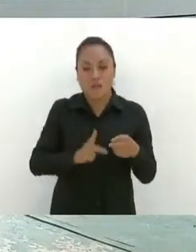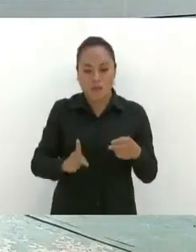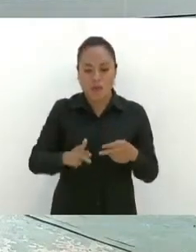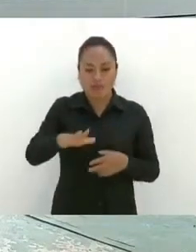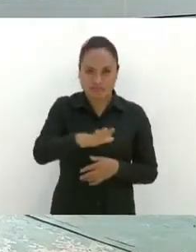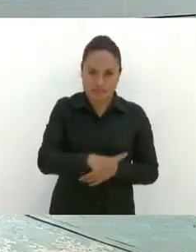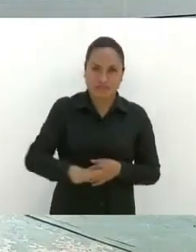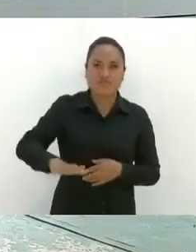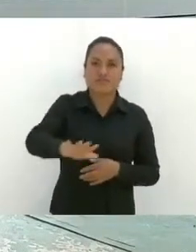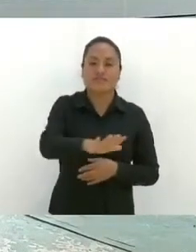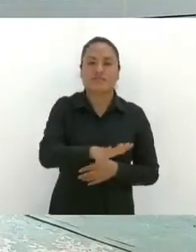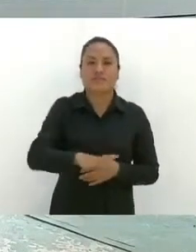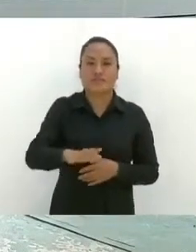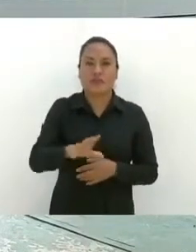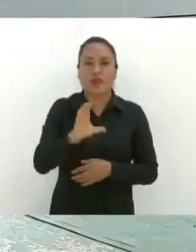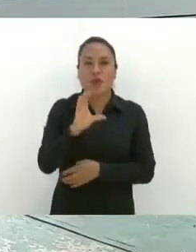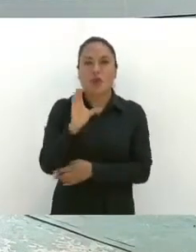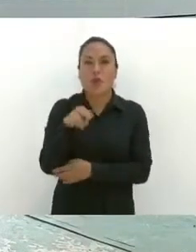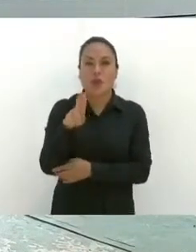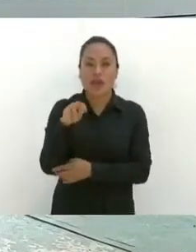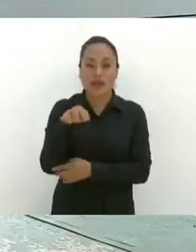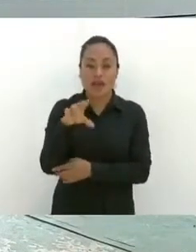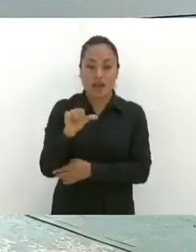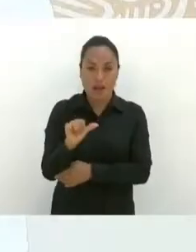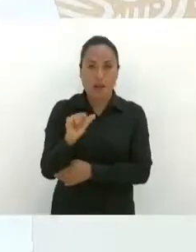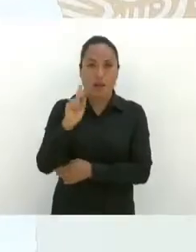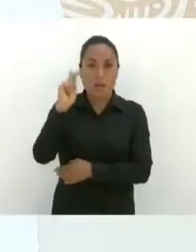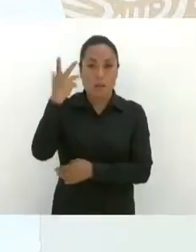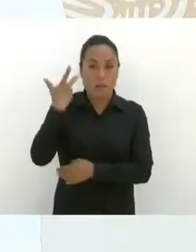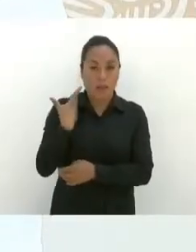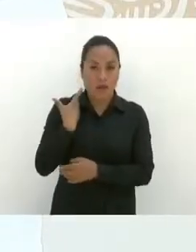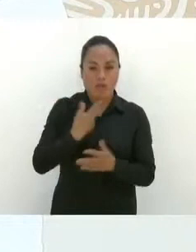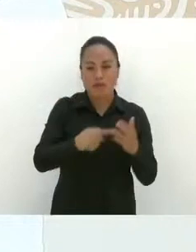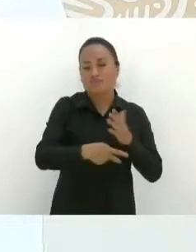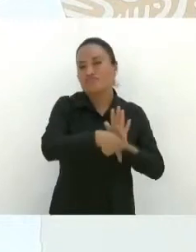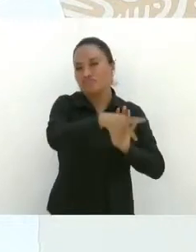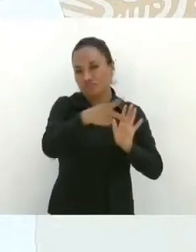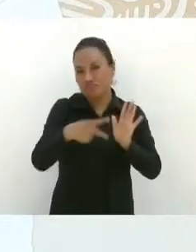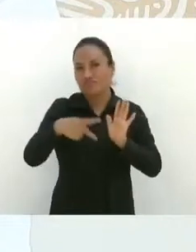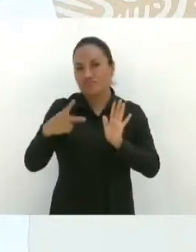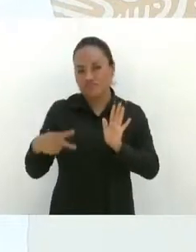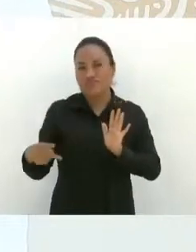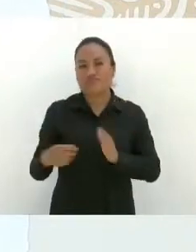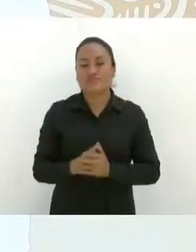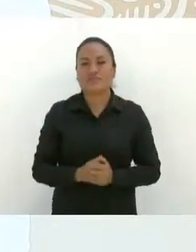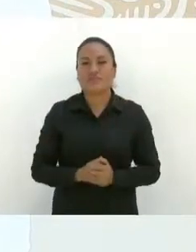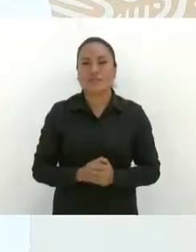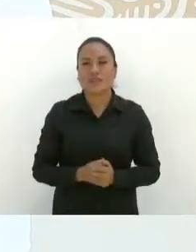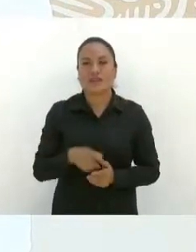De la cuenca Del Papaloapa Tuxtepec Es